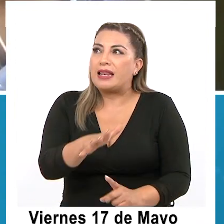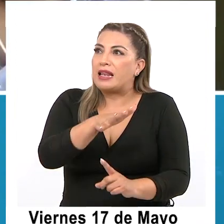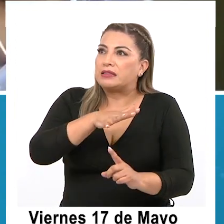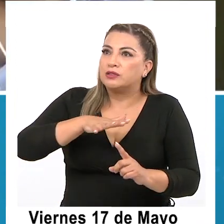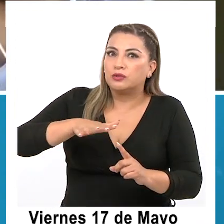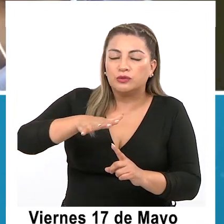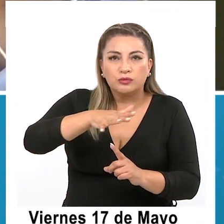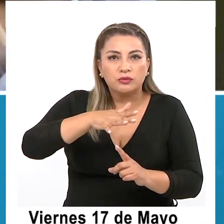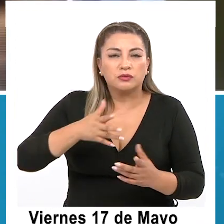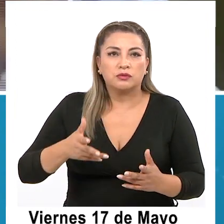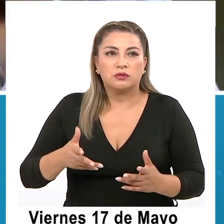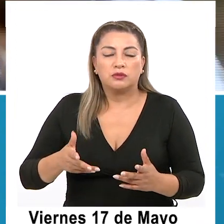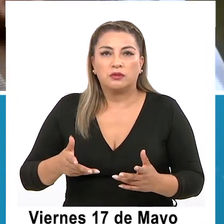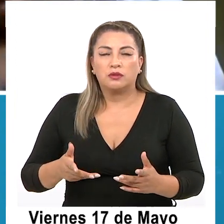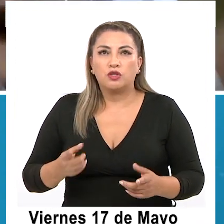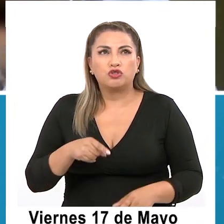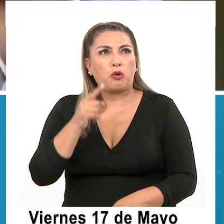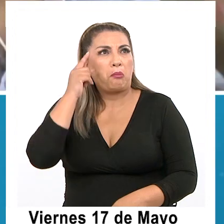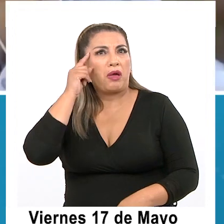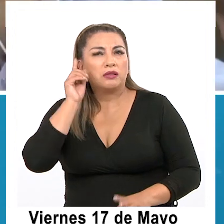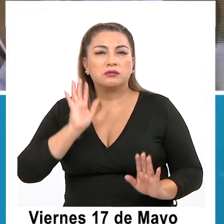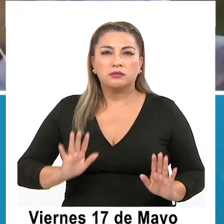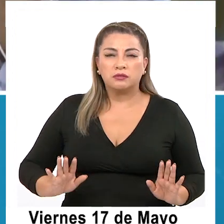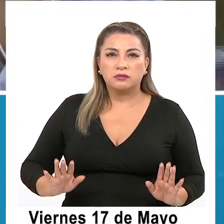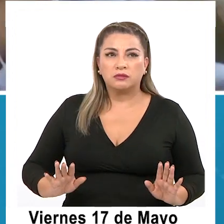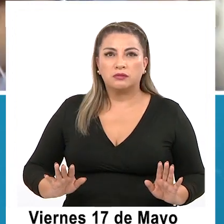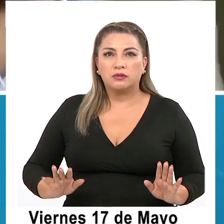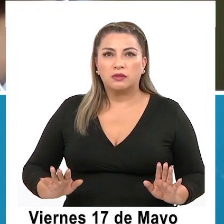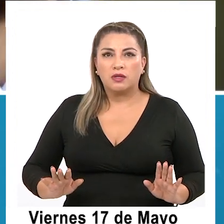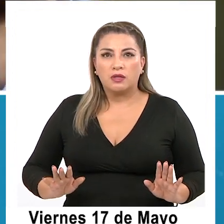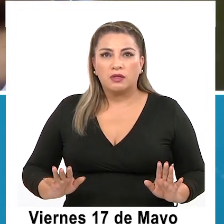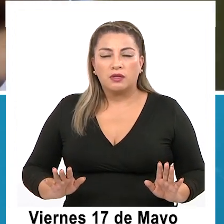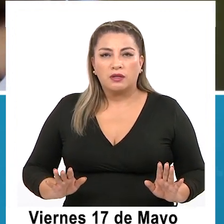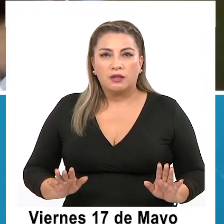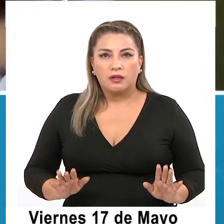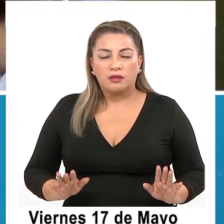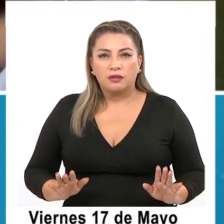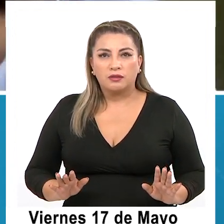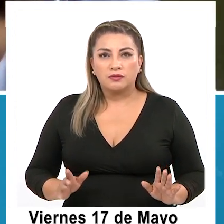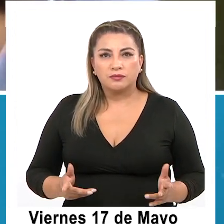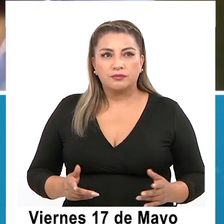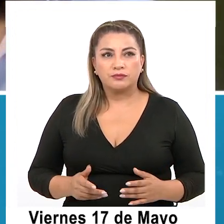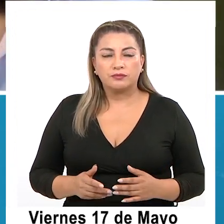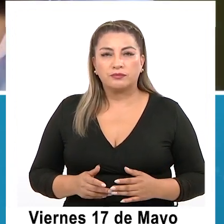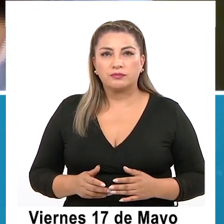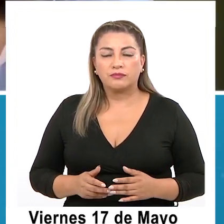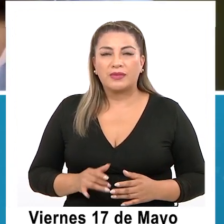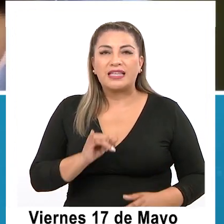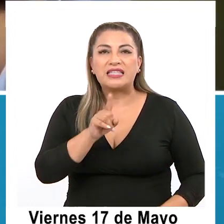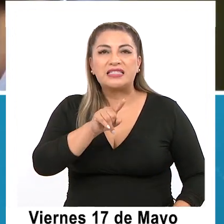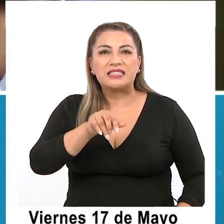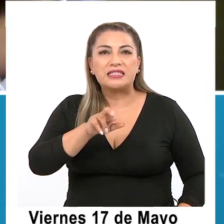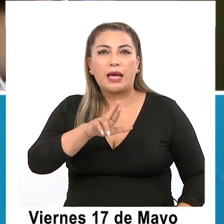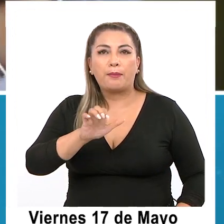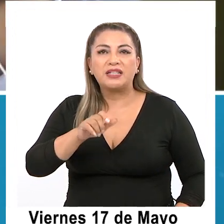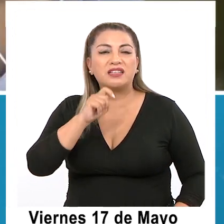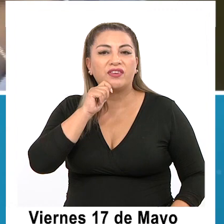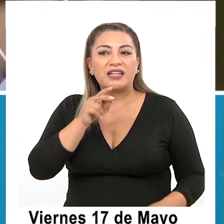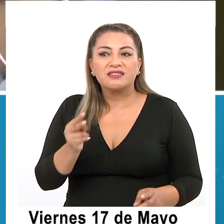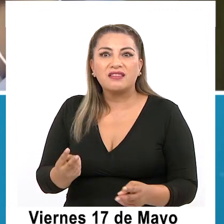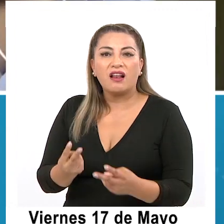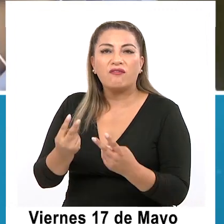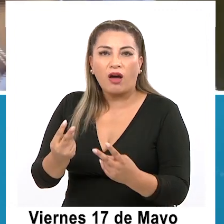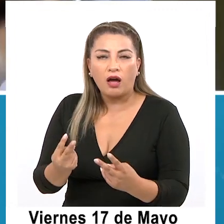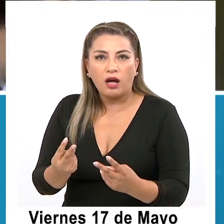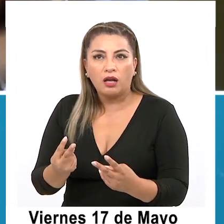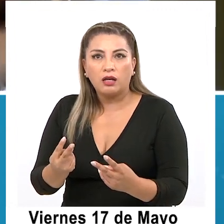situación pareciera, desde todas luces por lo menos, que fue salvar a las ISAPRES. Sin embargo, no es